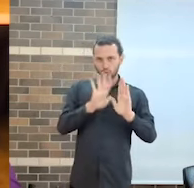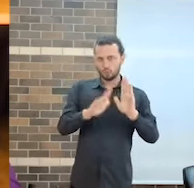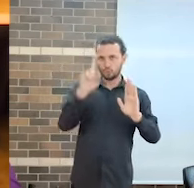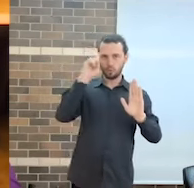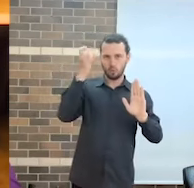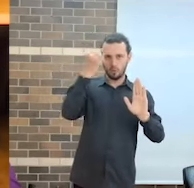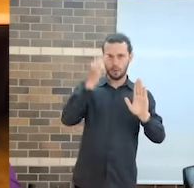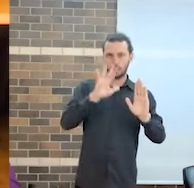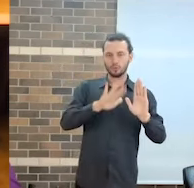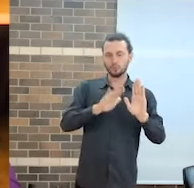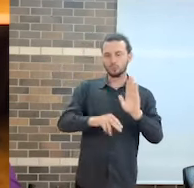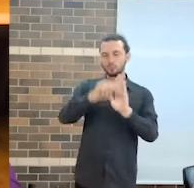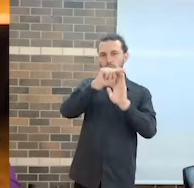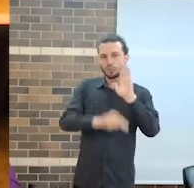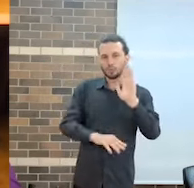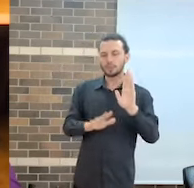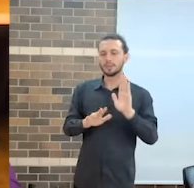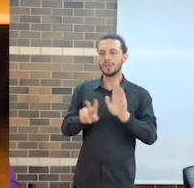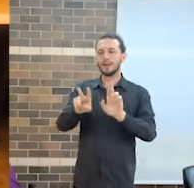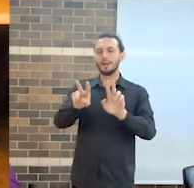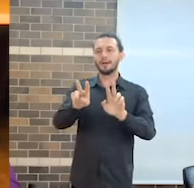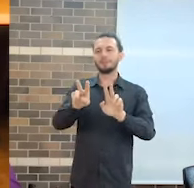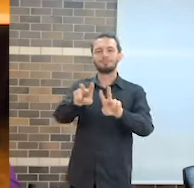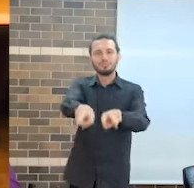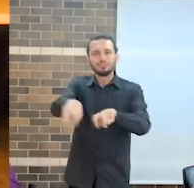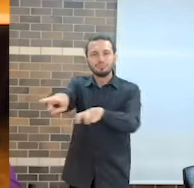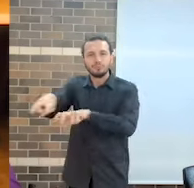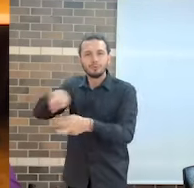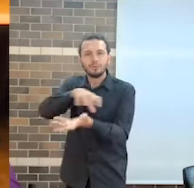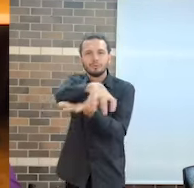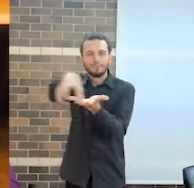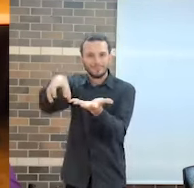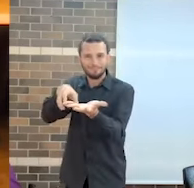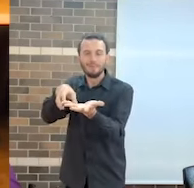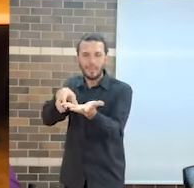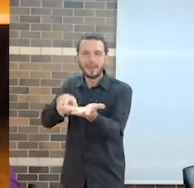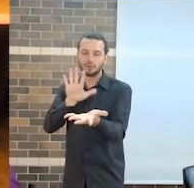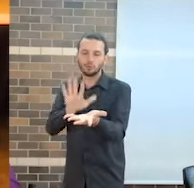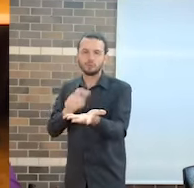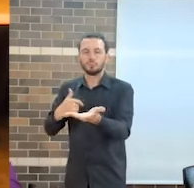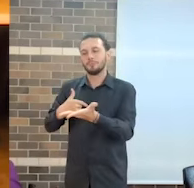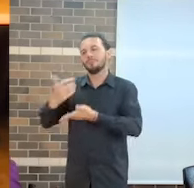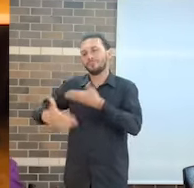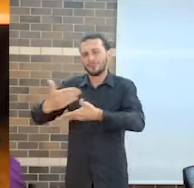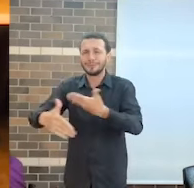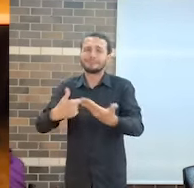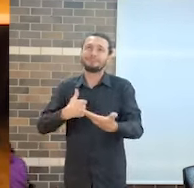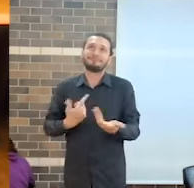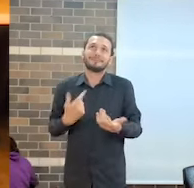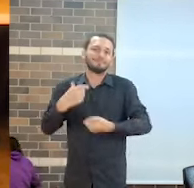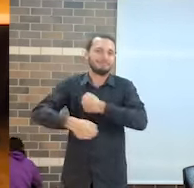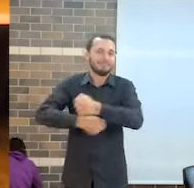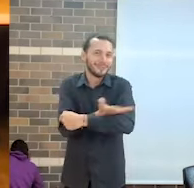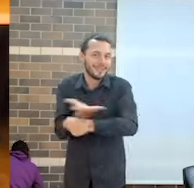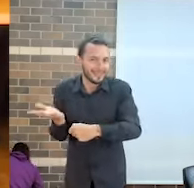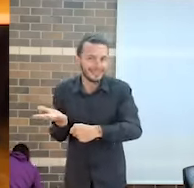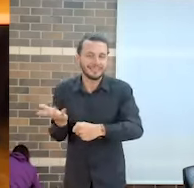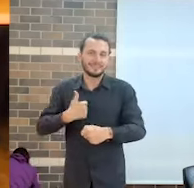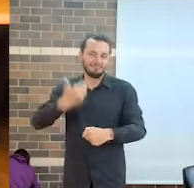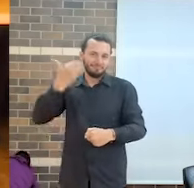política de agroecología. Entonces, bueno, con varios procesos también soy poeta, como